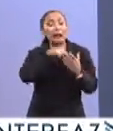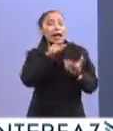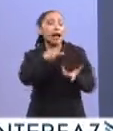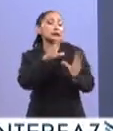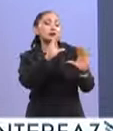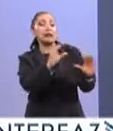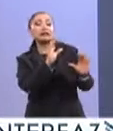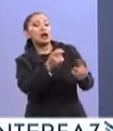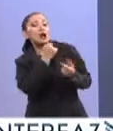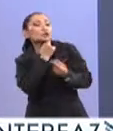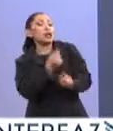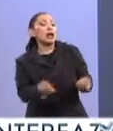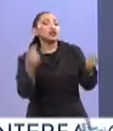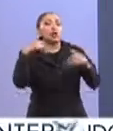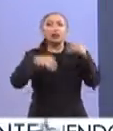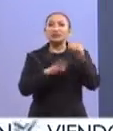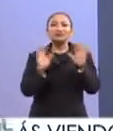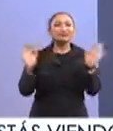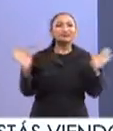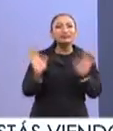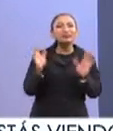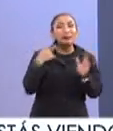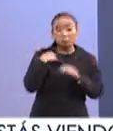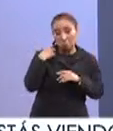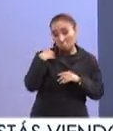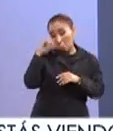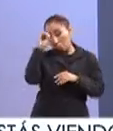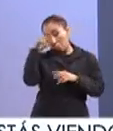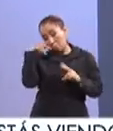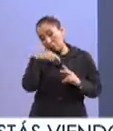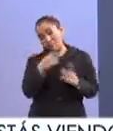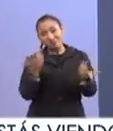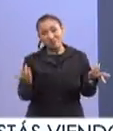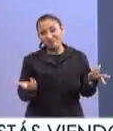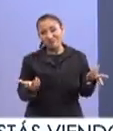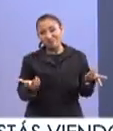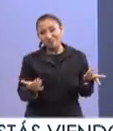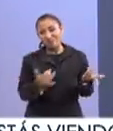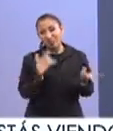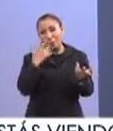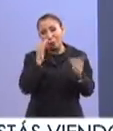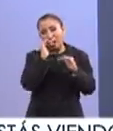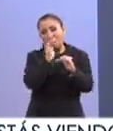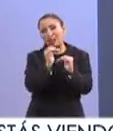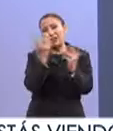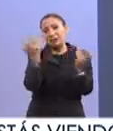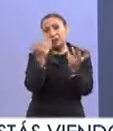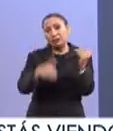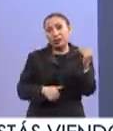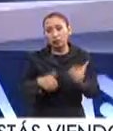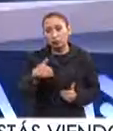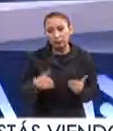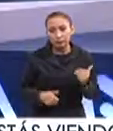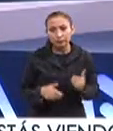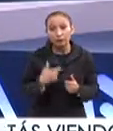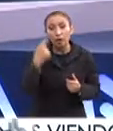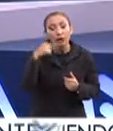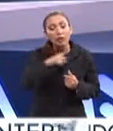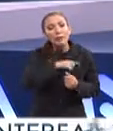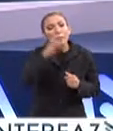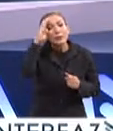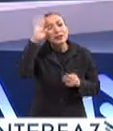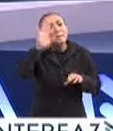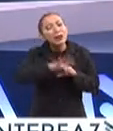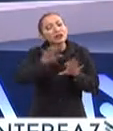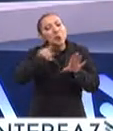¿no? Hay que enseñarle a los niños con el teatro y eso, desde mi perspectiva, es una forma limitada de hacer teatro. Creo que tenemos que